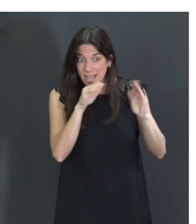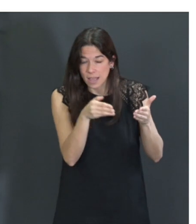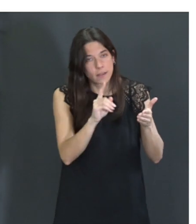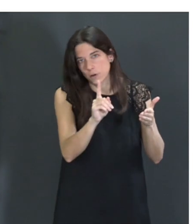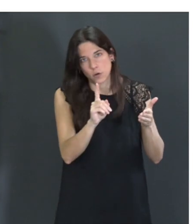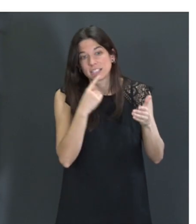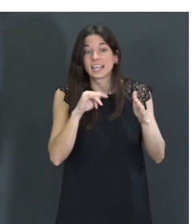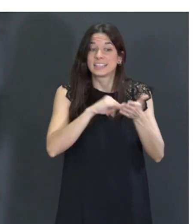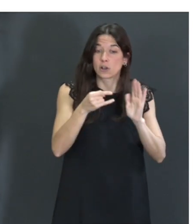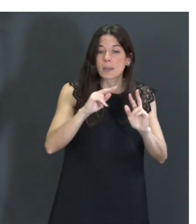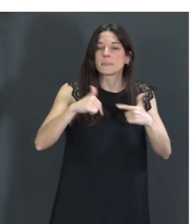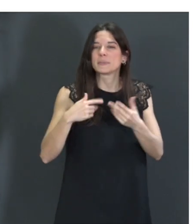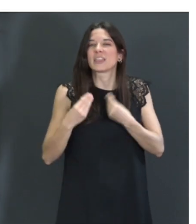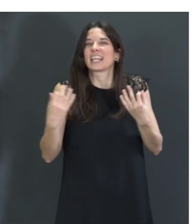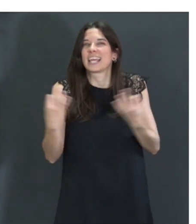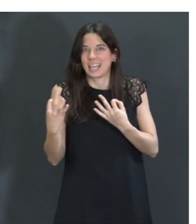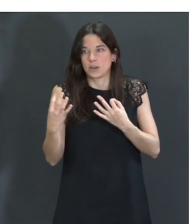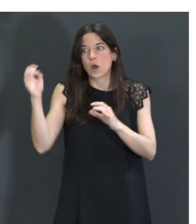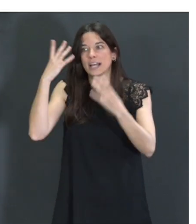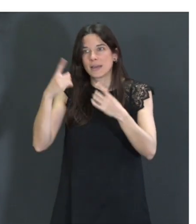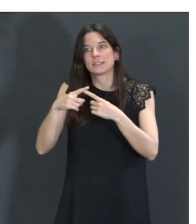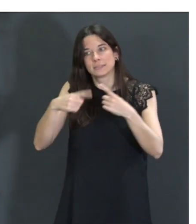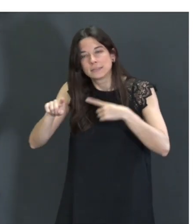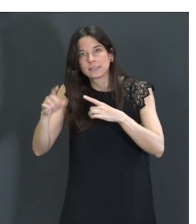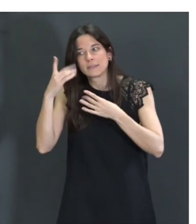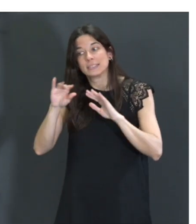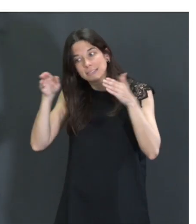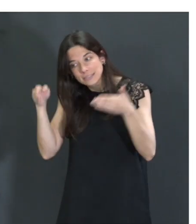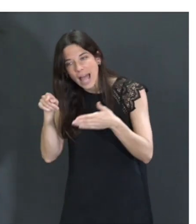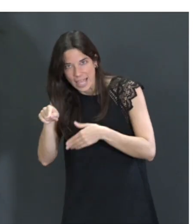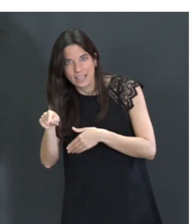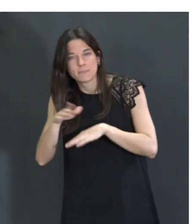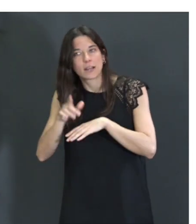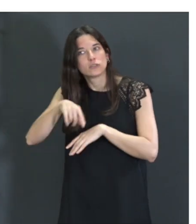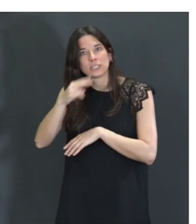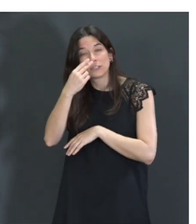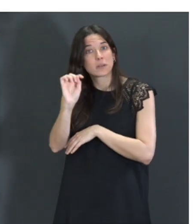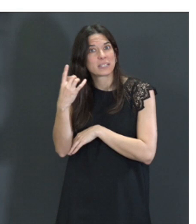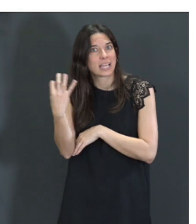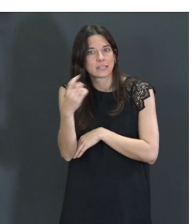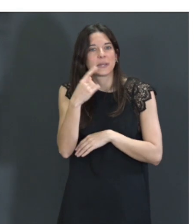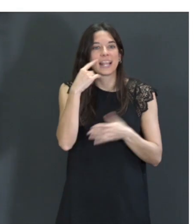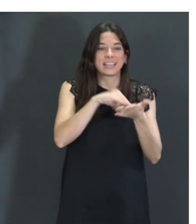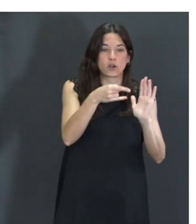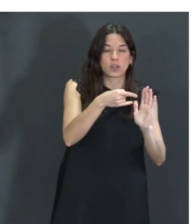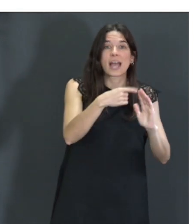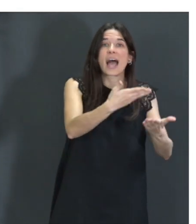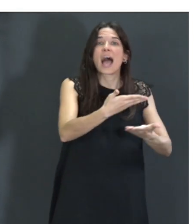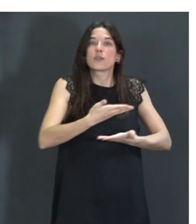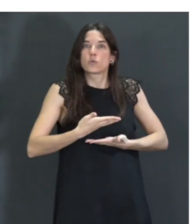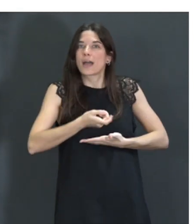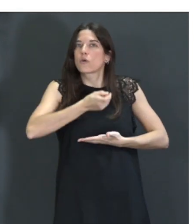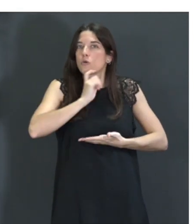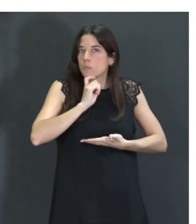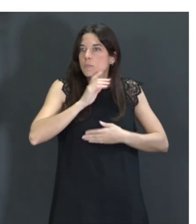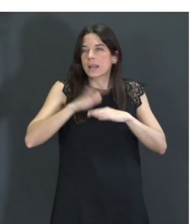permite hacer la tecnología, qué actividades, y en este sentido para nosotros lo interesante es cómo la tecnología nos ayuda a hacer